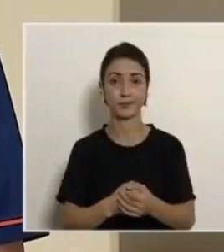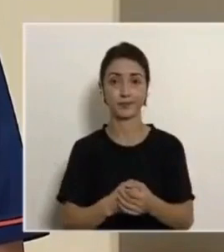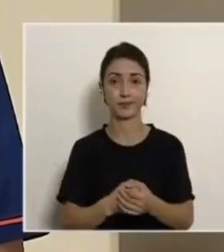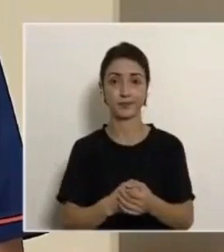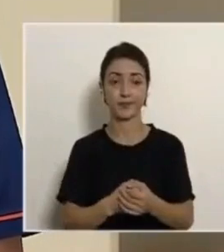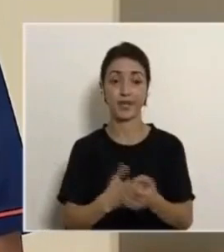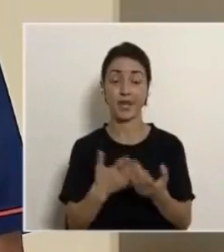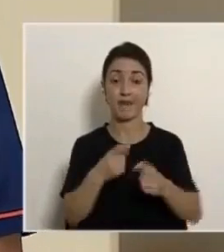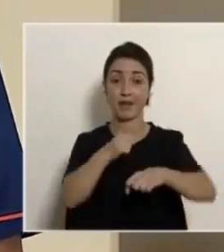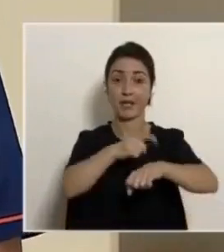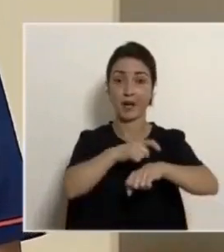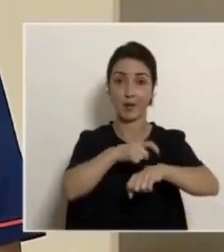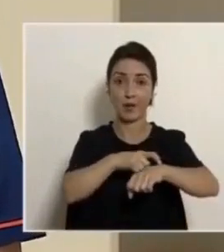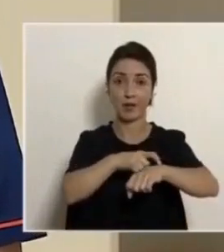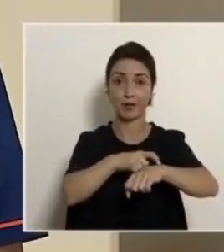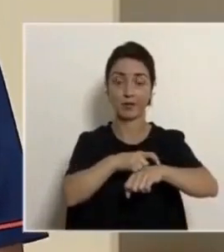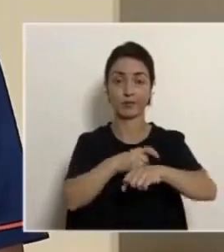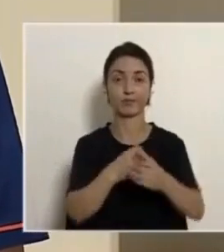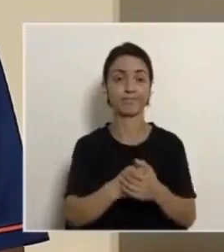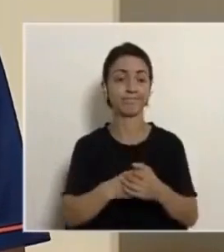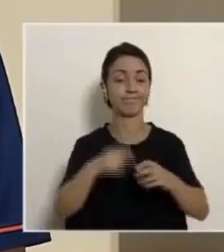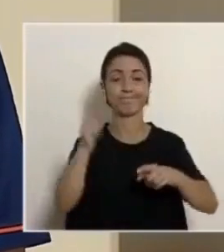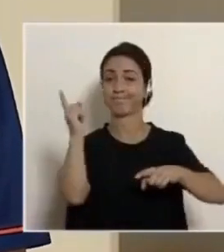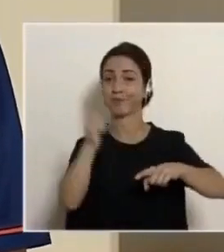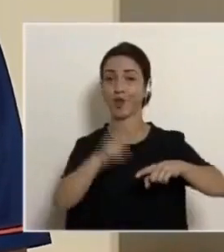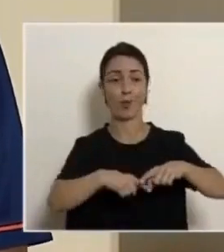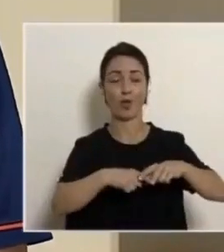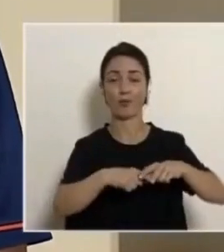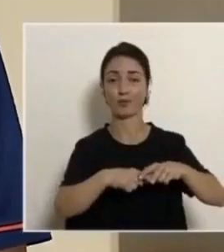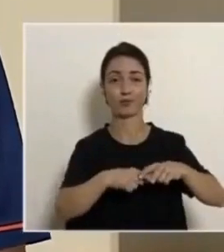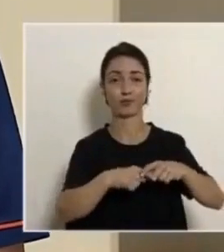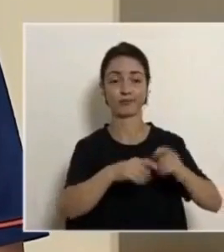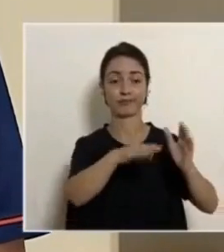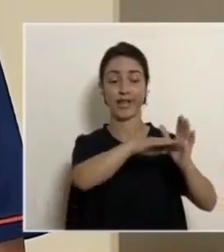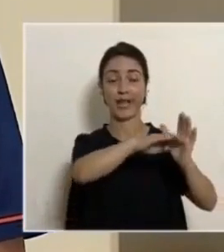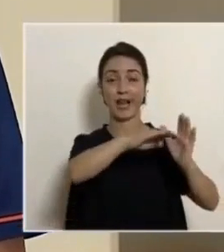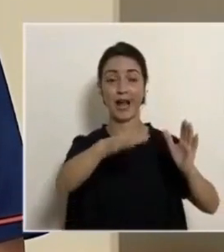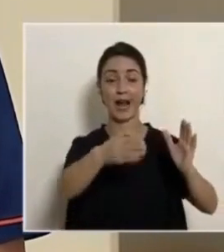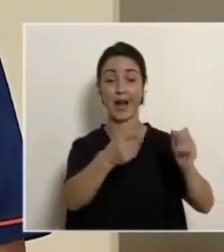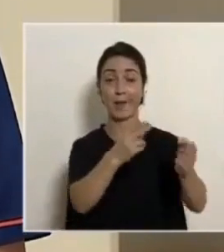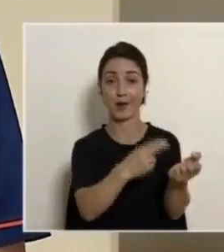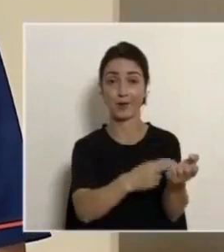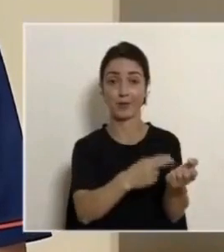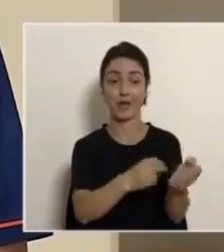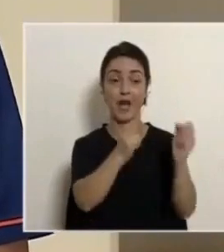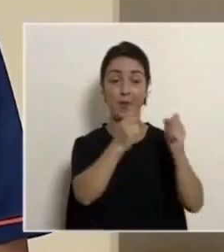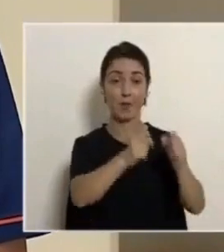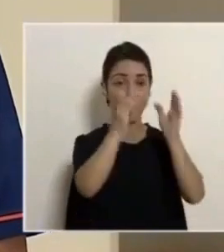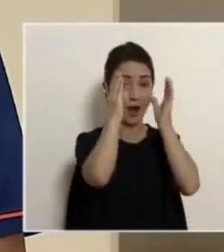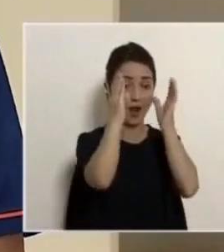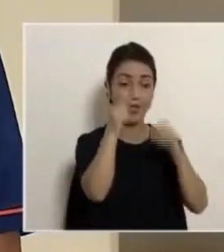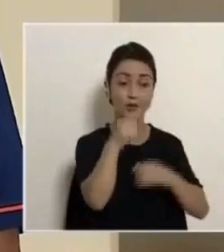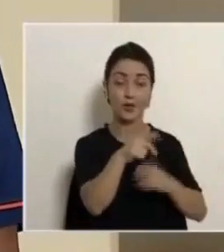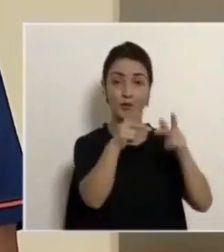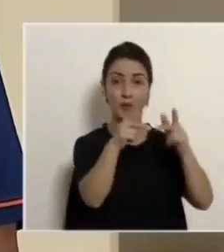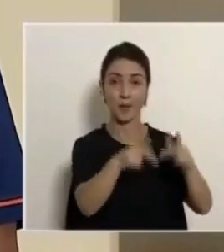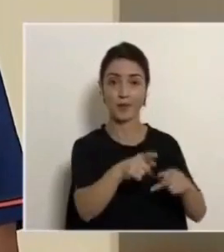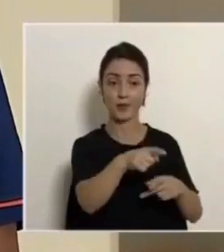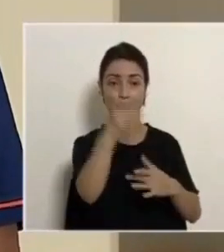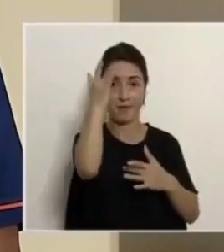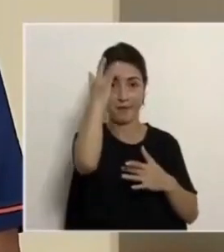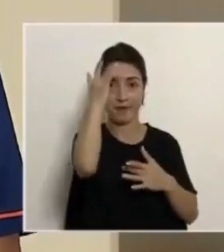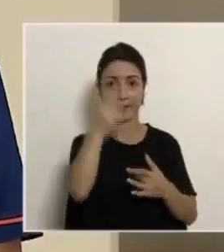a llegar al momento en que no vamos a disponer de esa cama en un hospital para poder atender esa persona que está